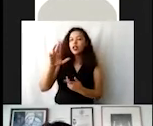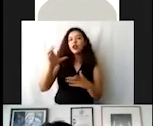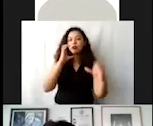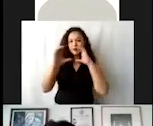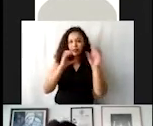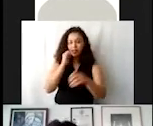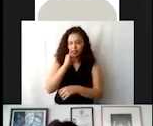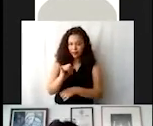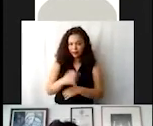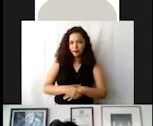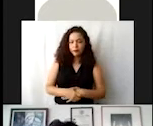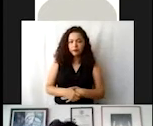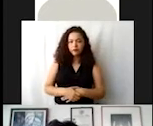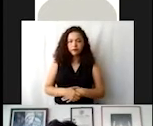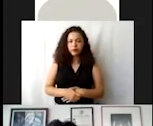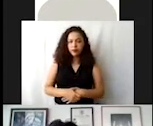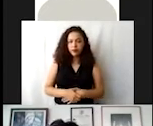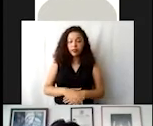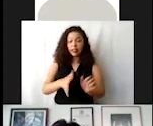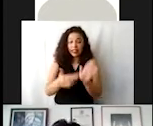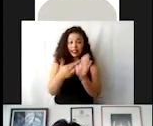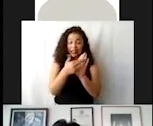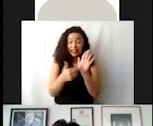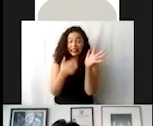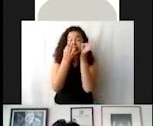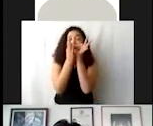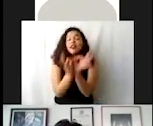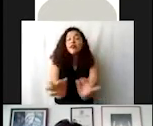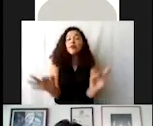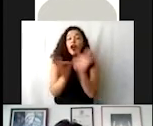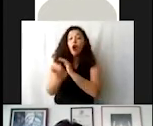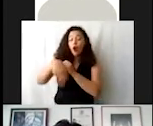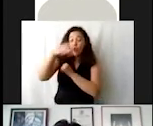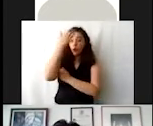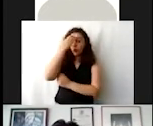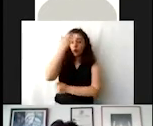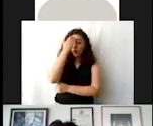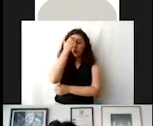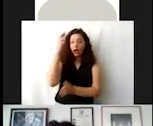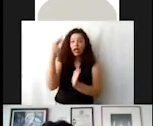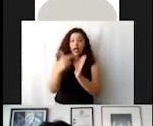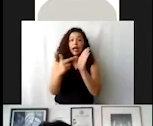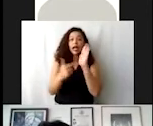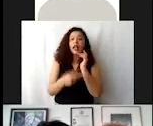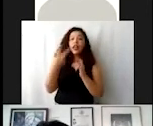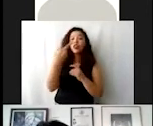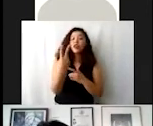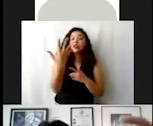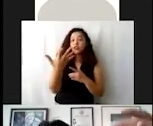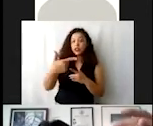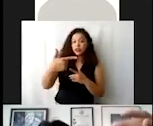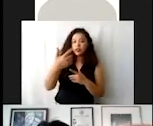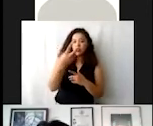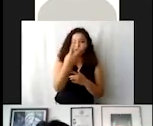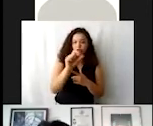y esta regla es bien importante que ustedes la conozcan. Es la regla 2516. En esta regla van a